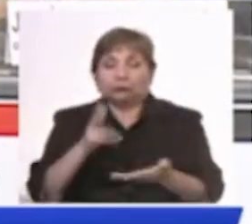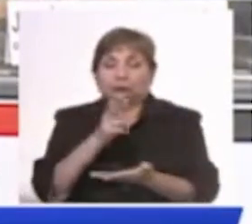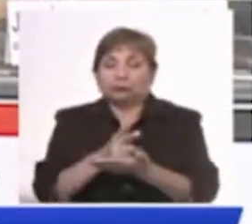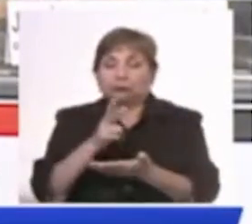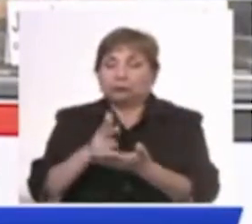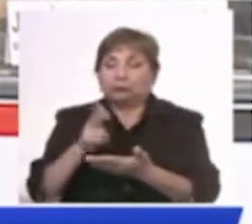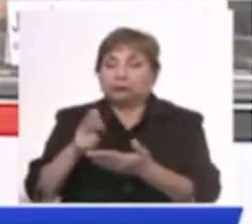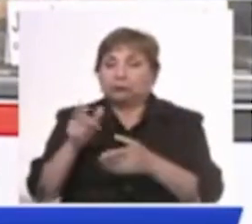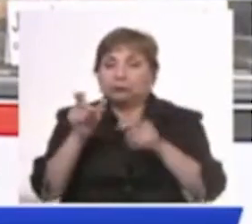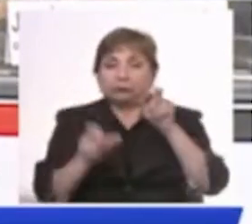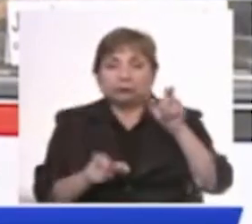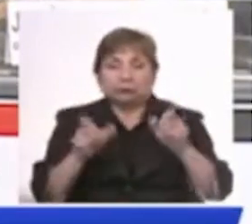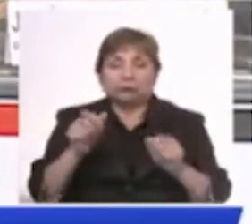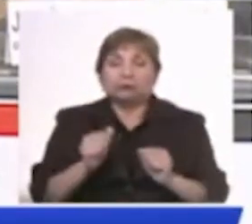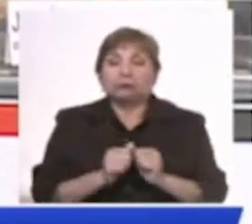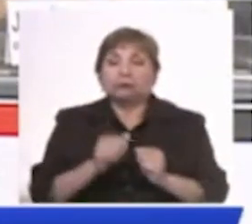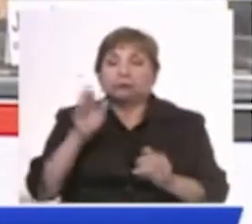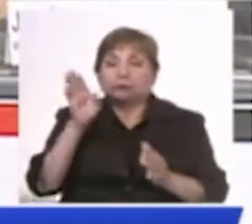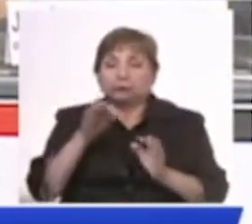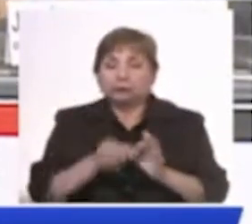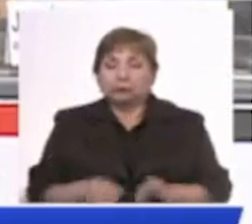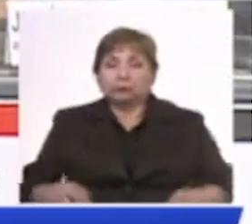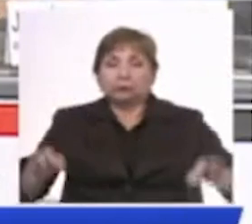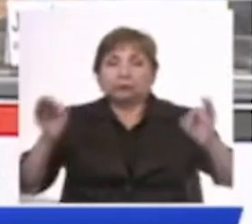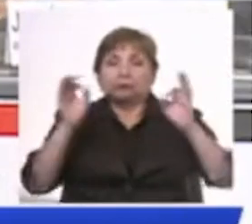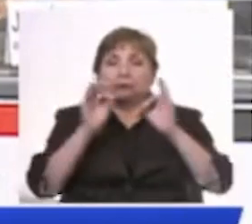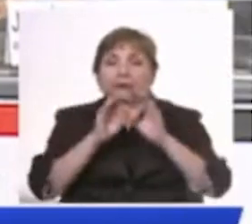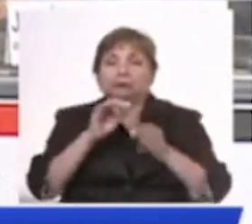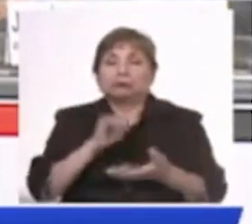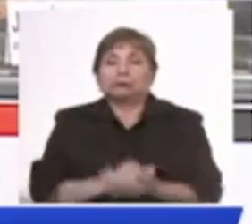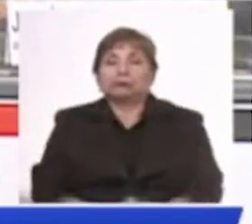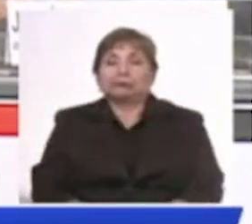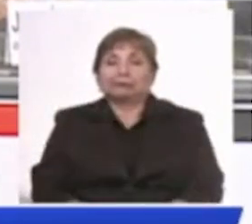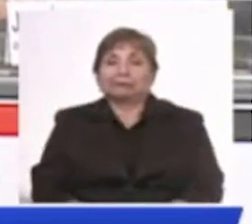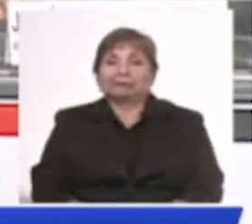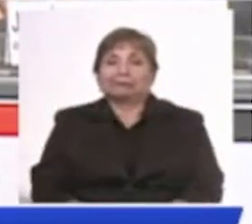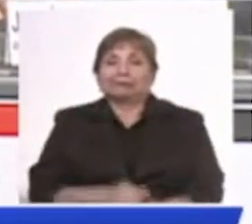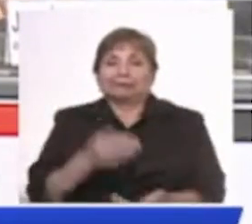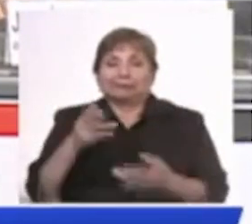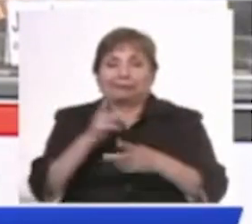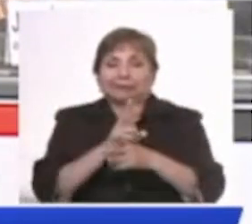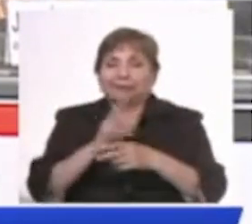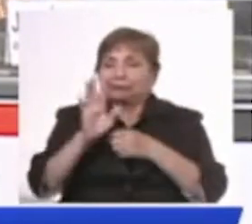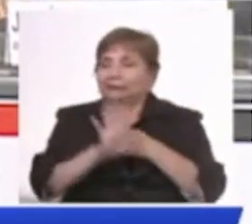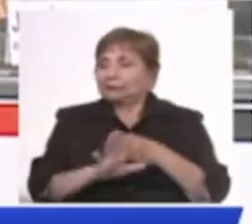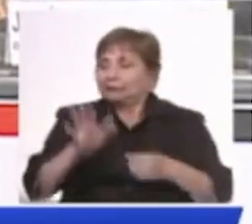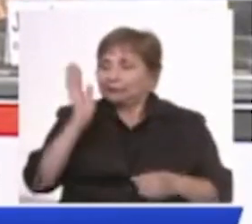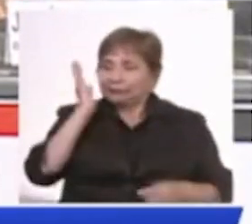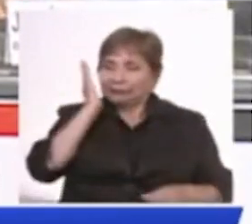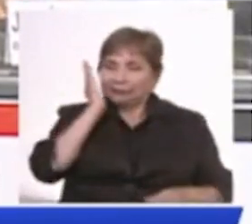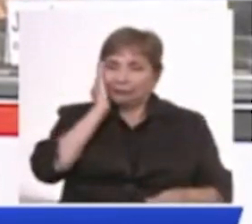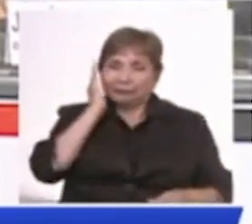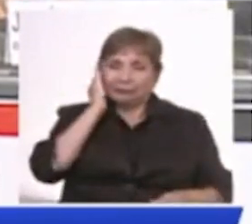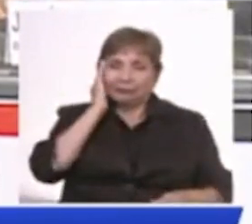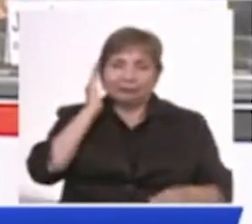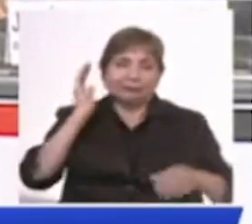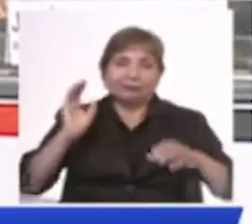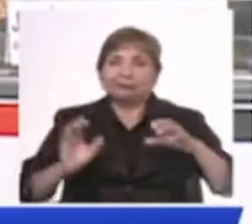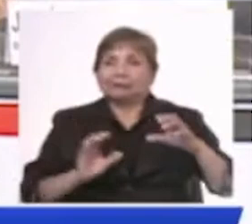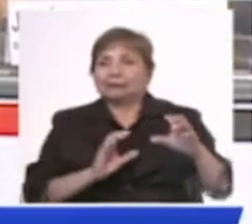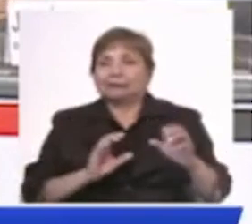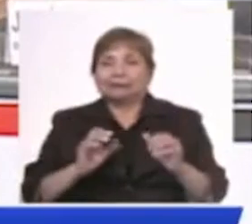que es la persona más importante, se le custodia. Todos sabemos los